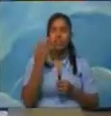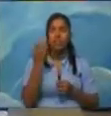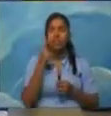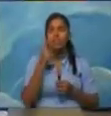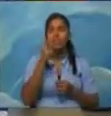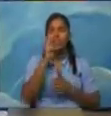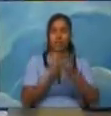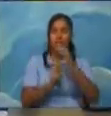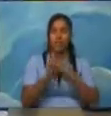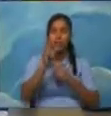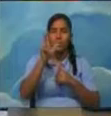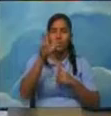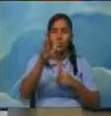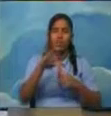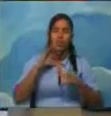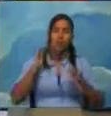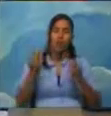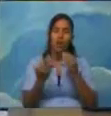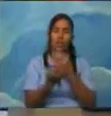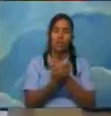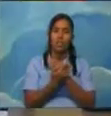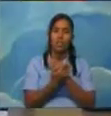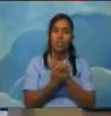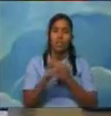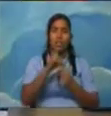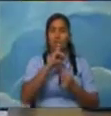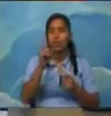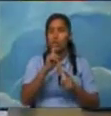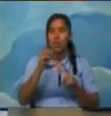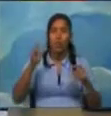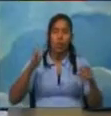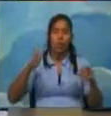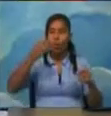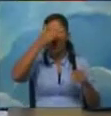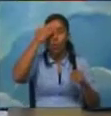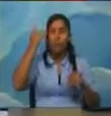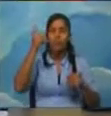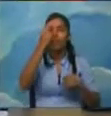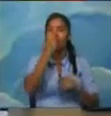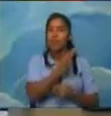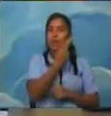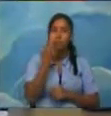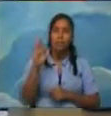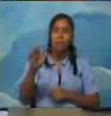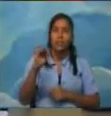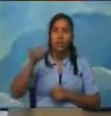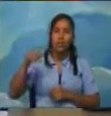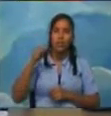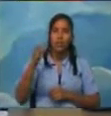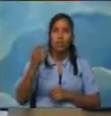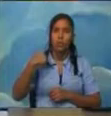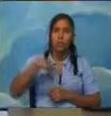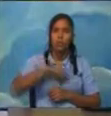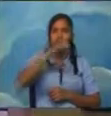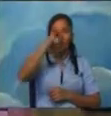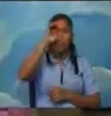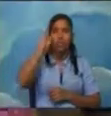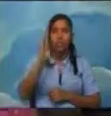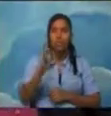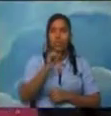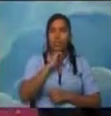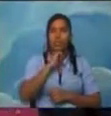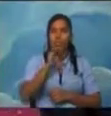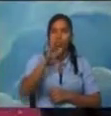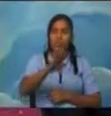ayúdame. Guardaos, no os olvidéis del pacto de Jehová vuestro Dios, que Él estableció